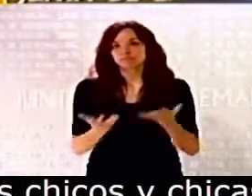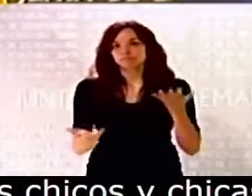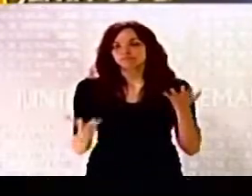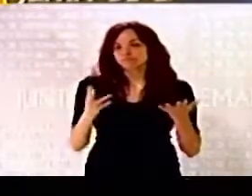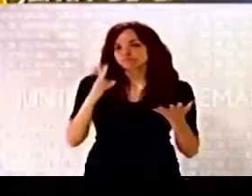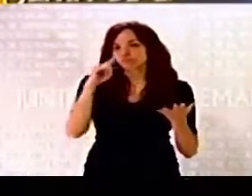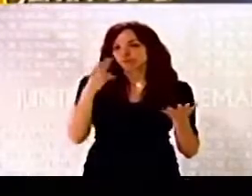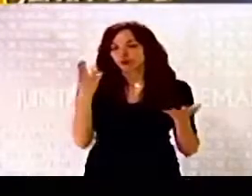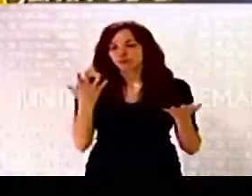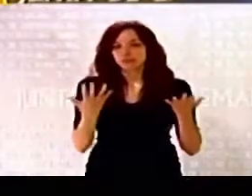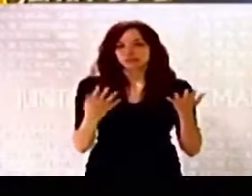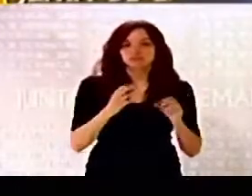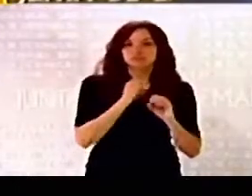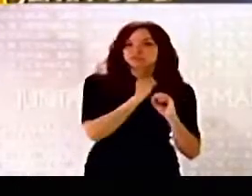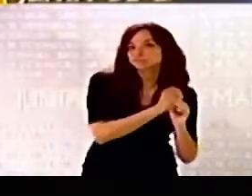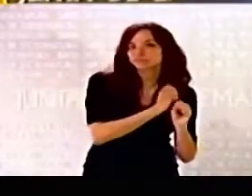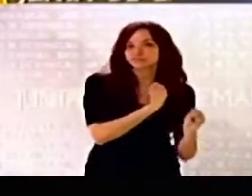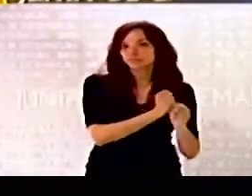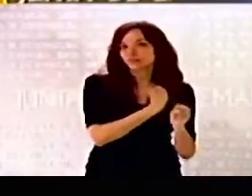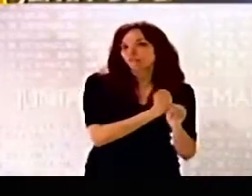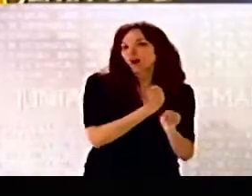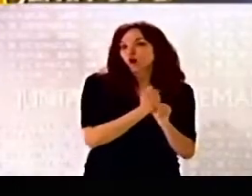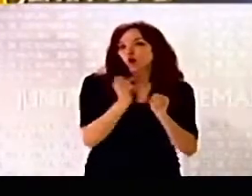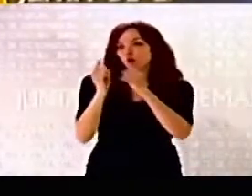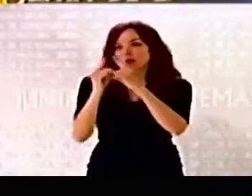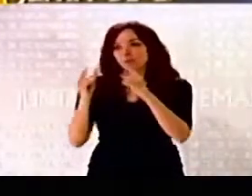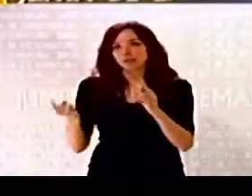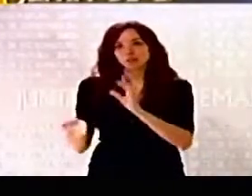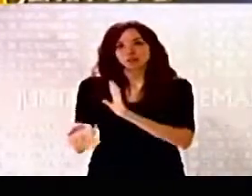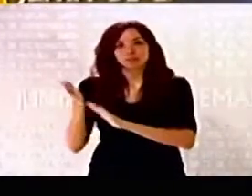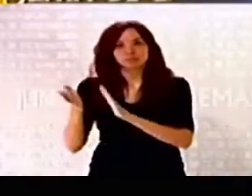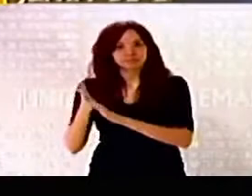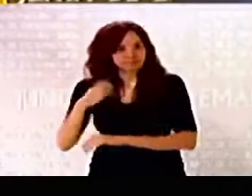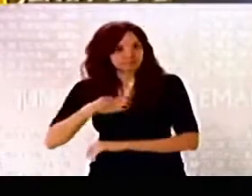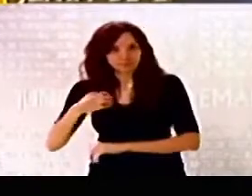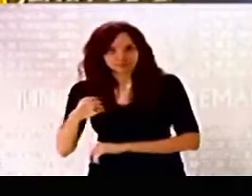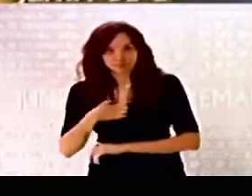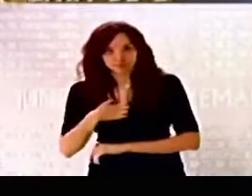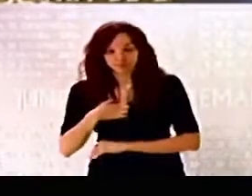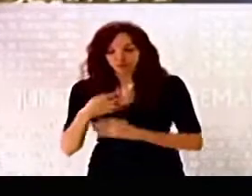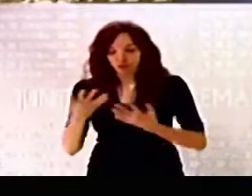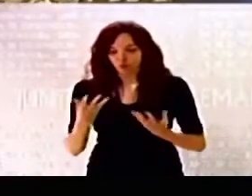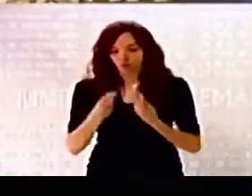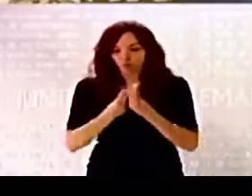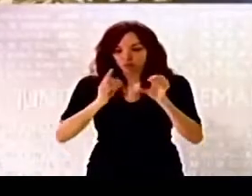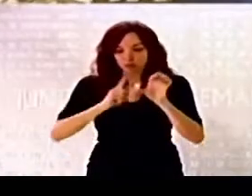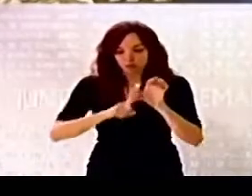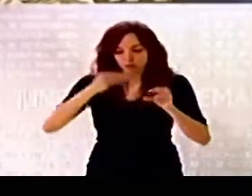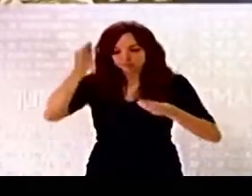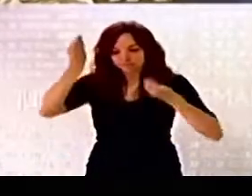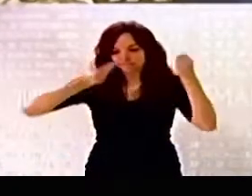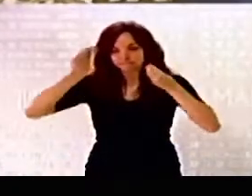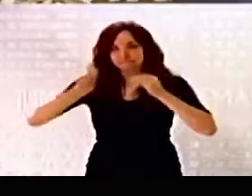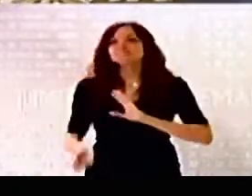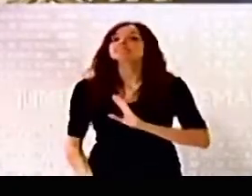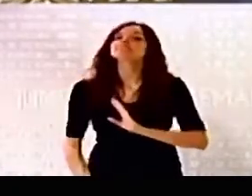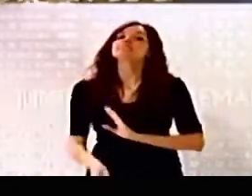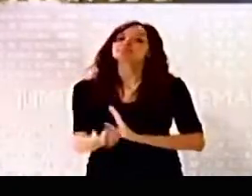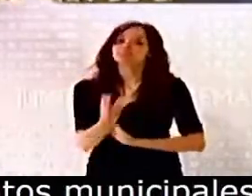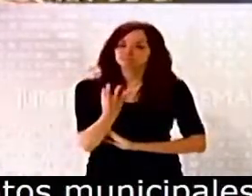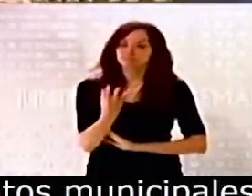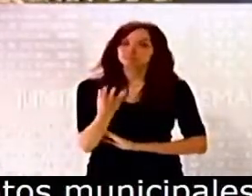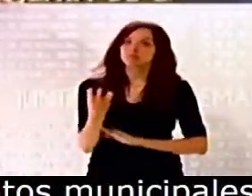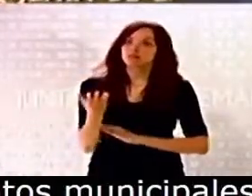seguían trabajando, no hubo campamentos municipales como en otros años y la Junta de Extremadura puso en marcha, con la colaboración de las diputaciones y